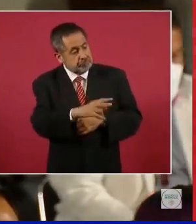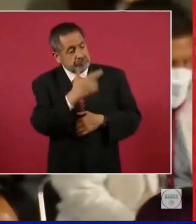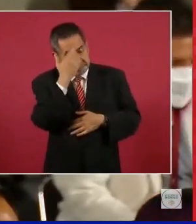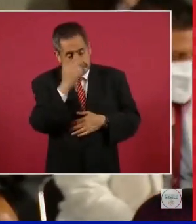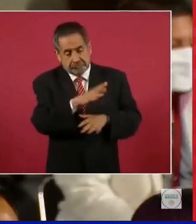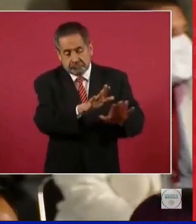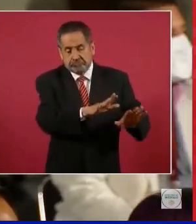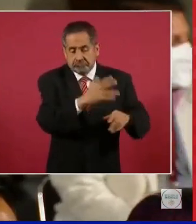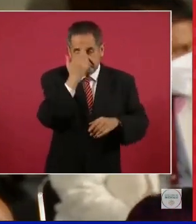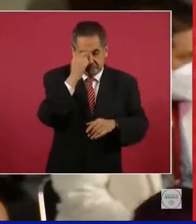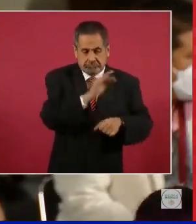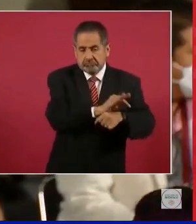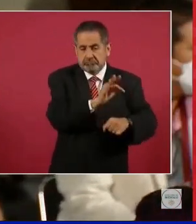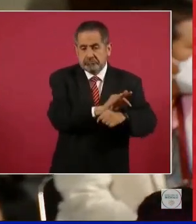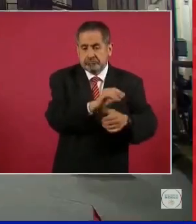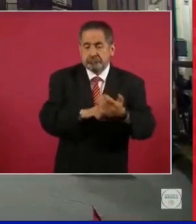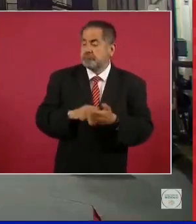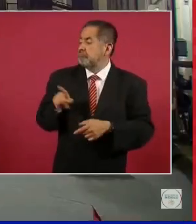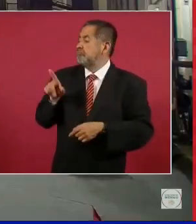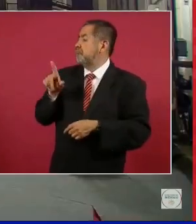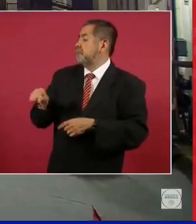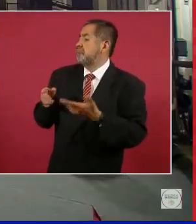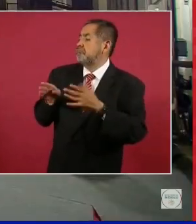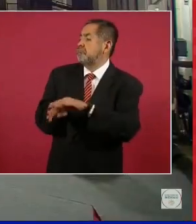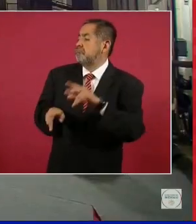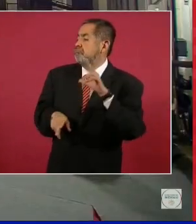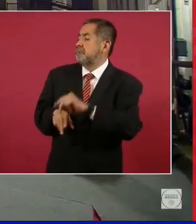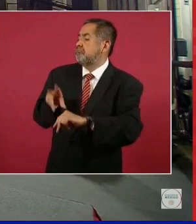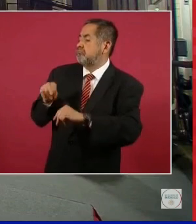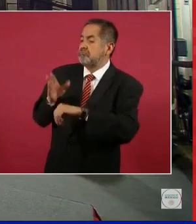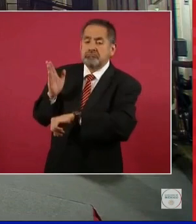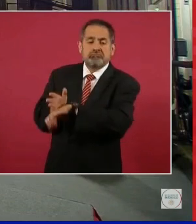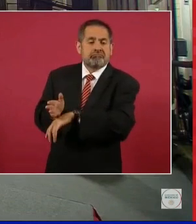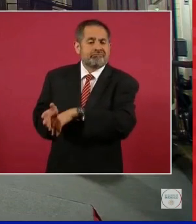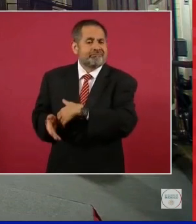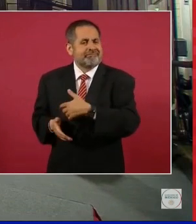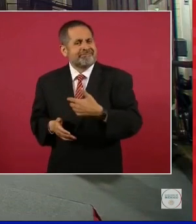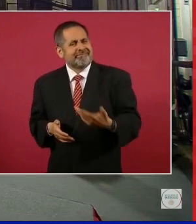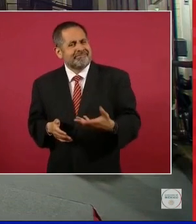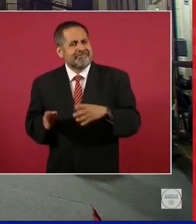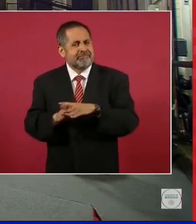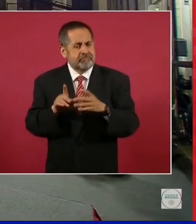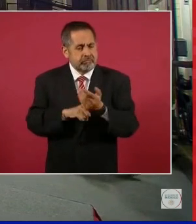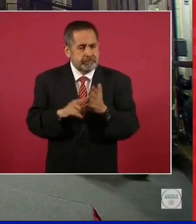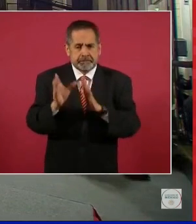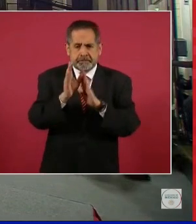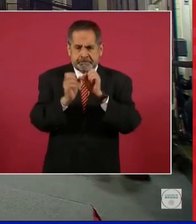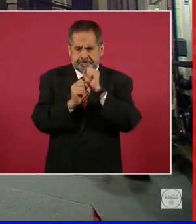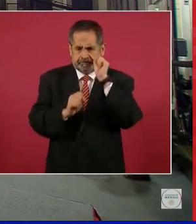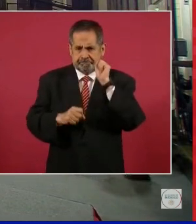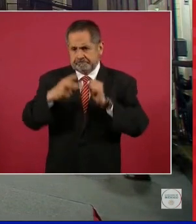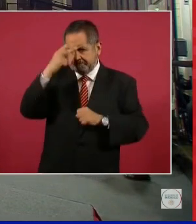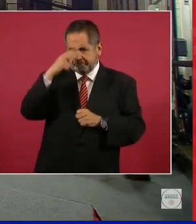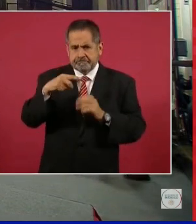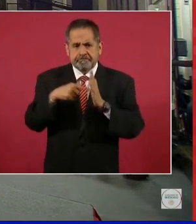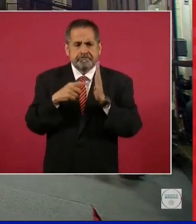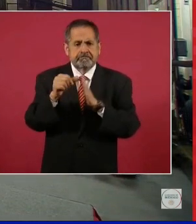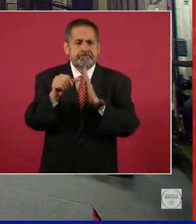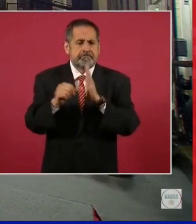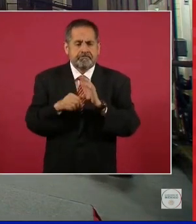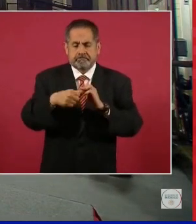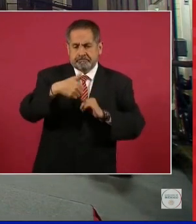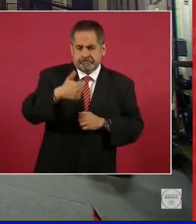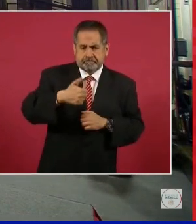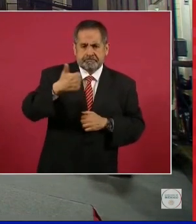estas reclamos de estas personas físicas y morales, a pesar de que la Constitución mexicana en sus artículos sexto